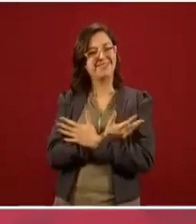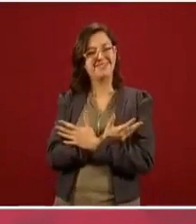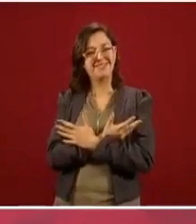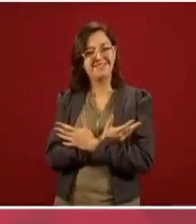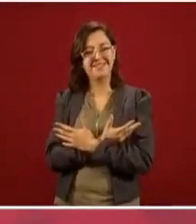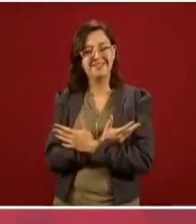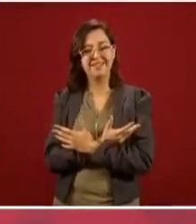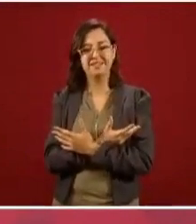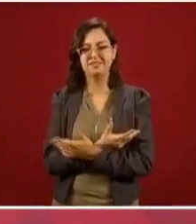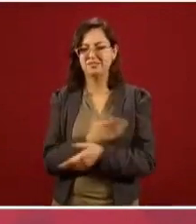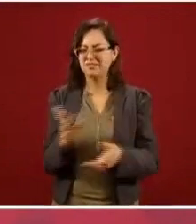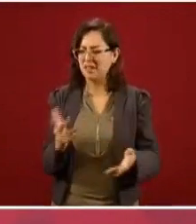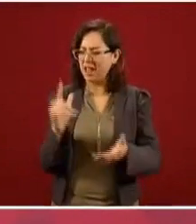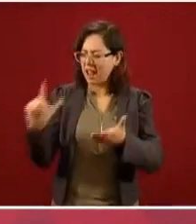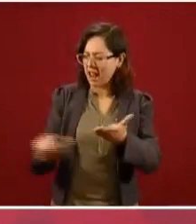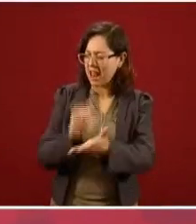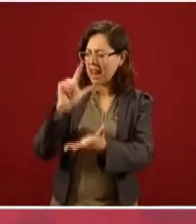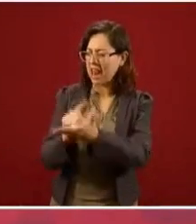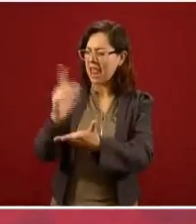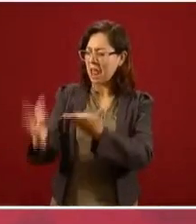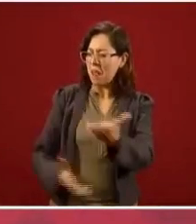había una ley